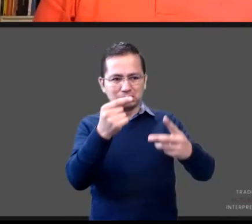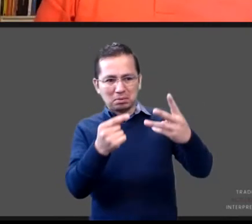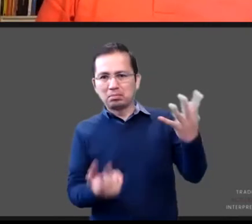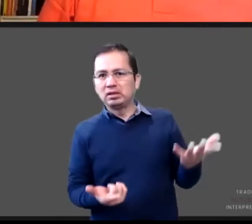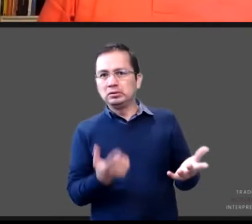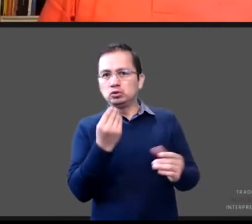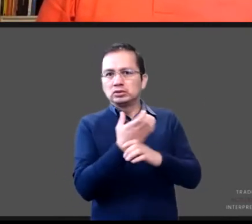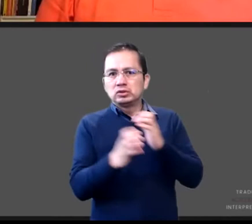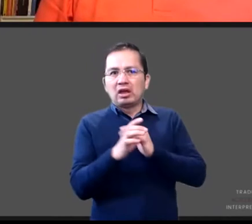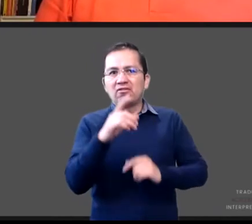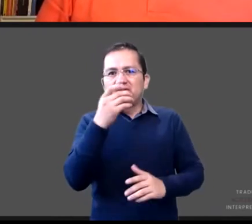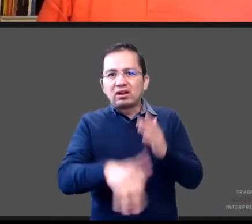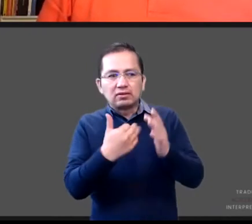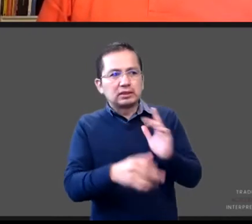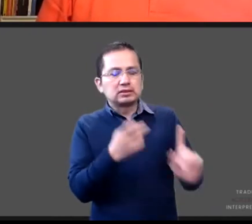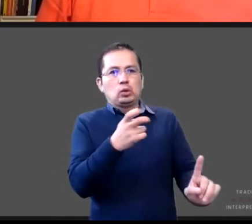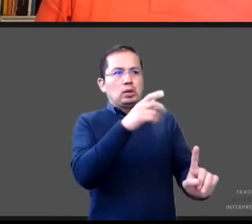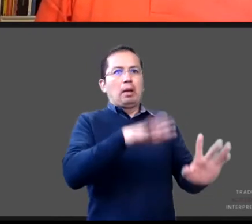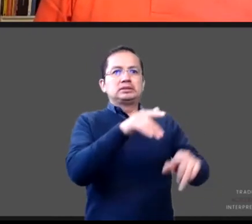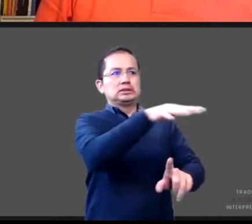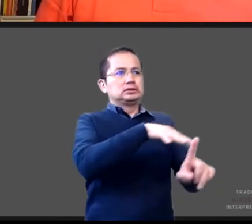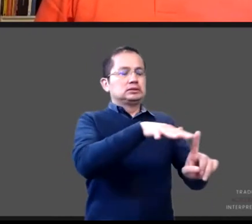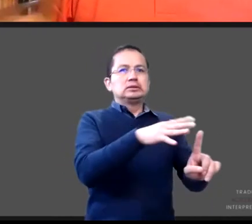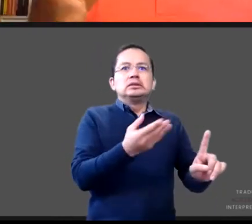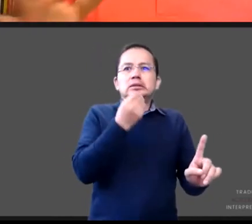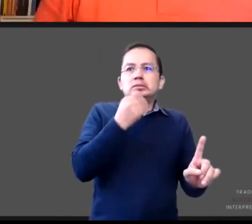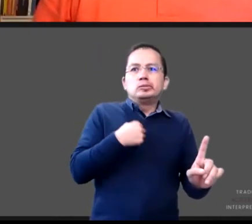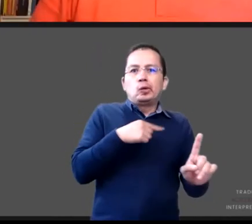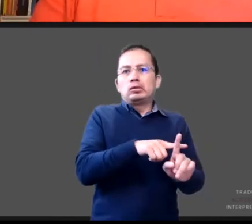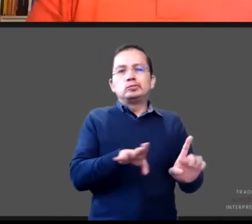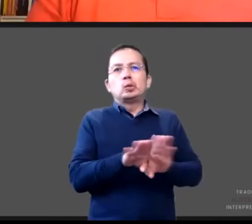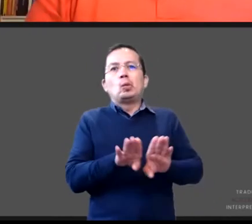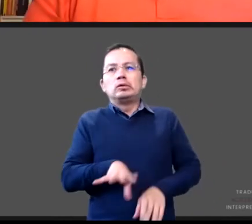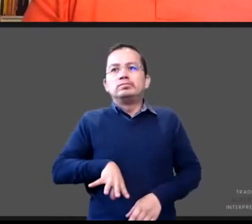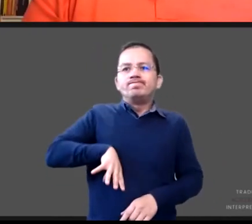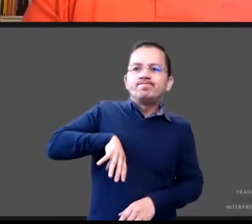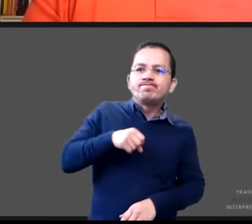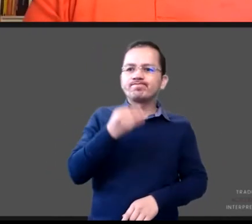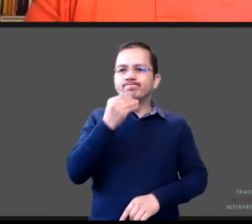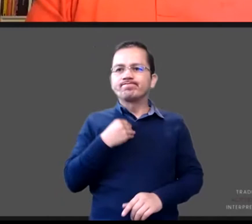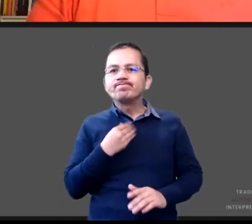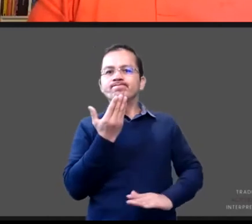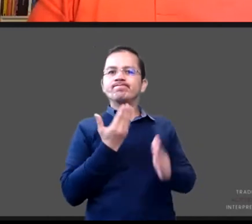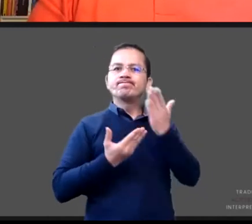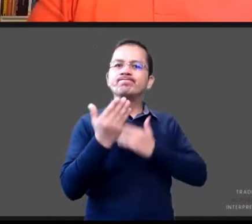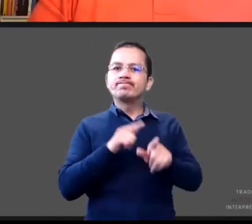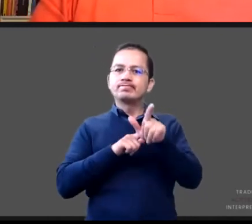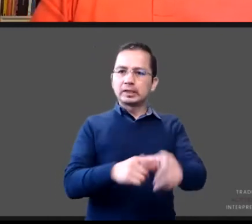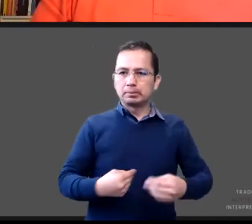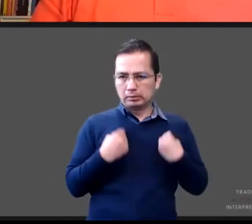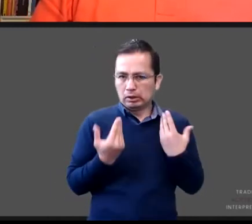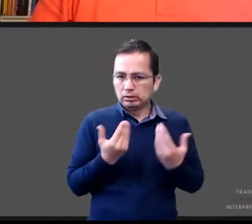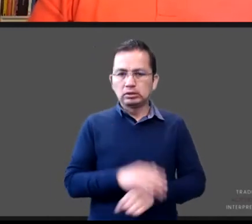pensar en términos de supervivencia, ¿no? En términos de, como dice un filósofo australiano que se llama Peter